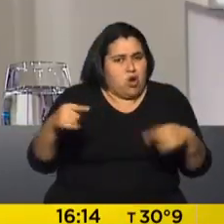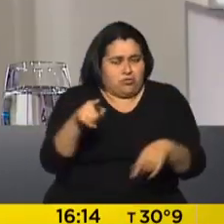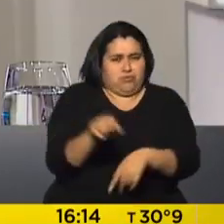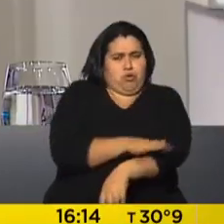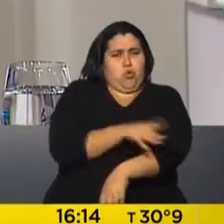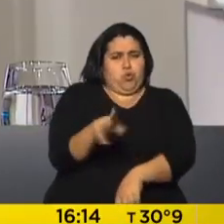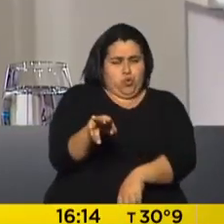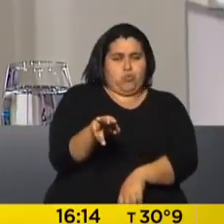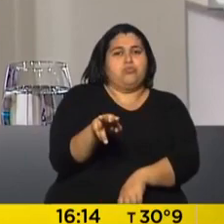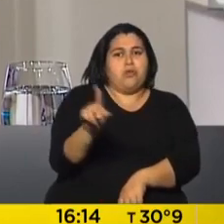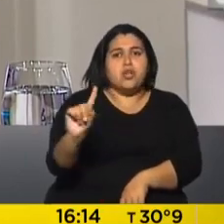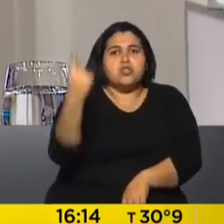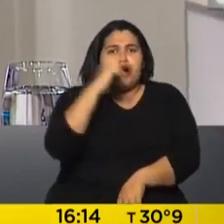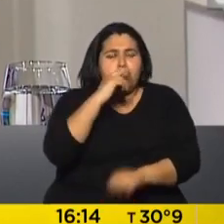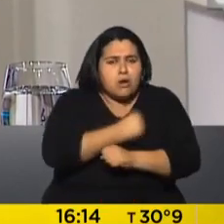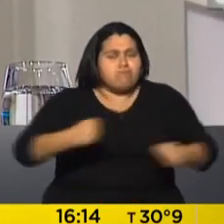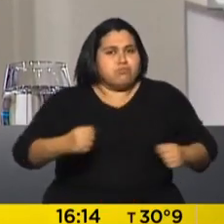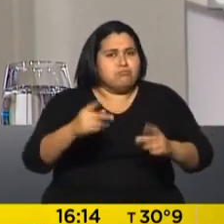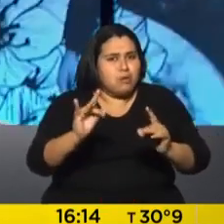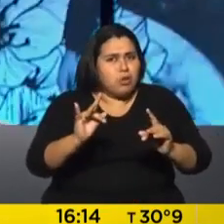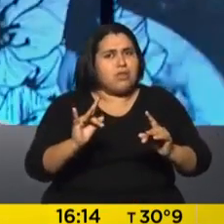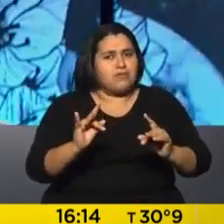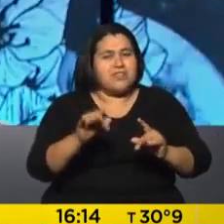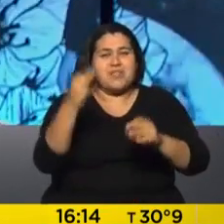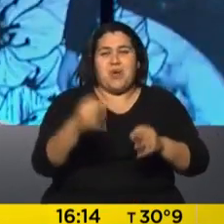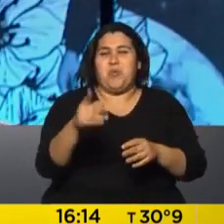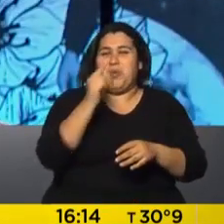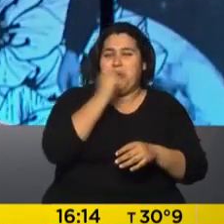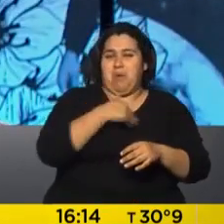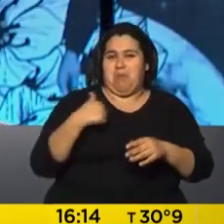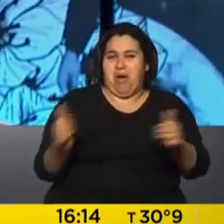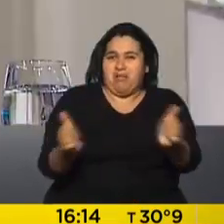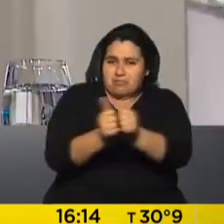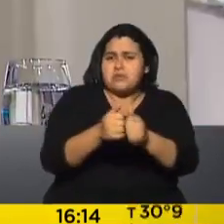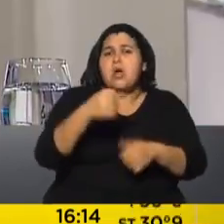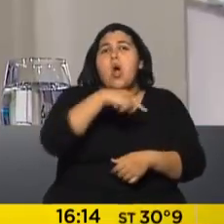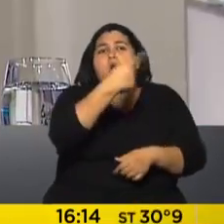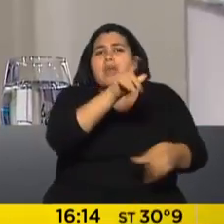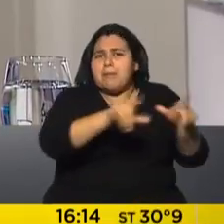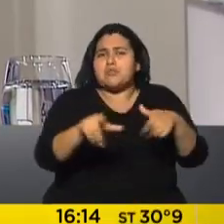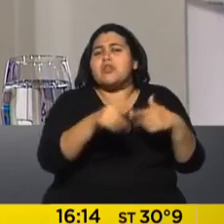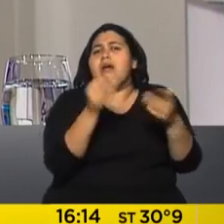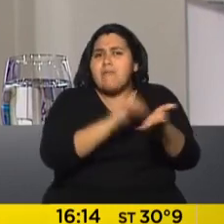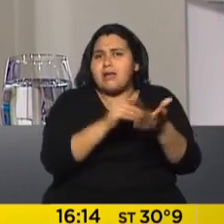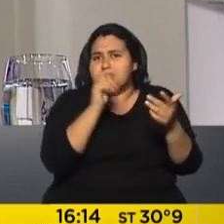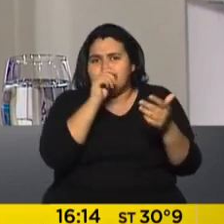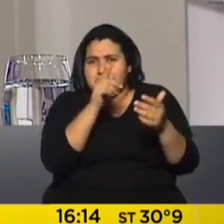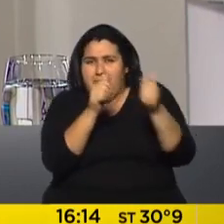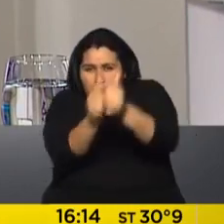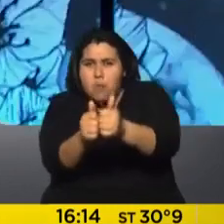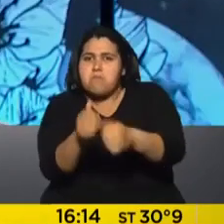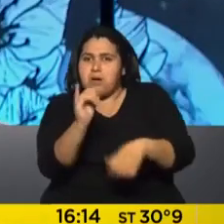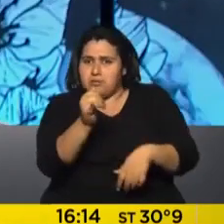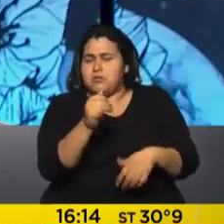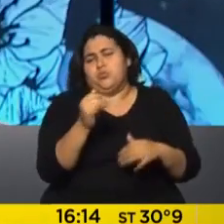difícil hacerlo sola. Vos recién mencionabas a tus papás, sí. ¿Hubo personas en particular que te acompañan todavía acompañan, en este proceso? Sí,